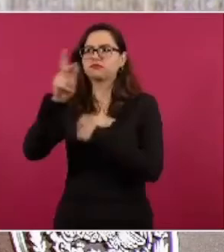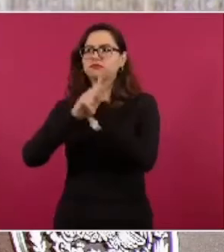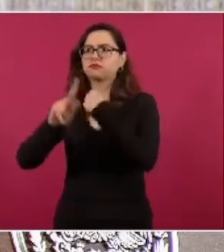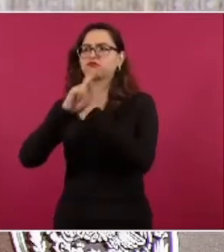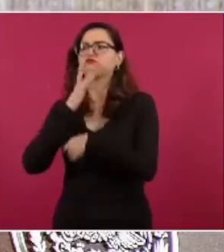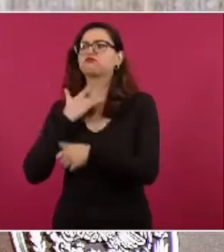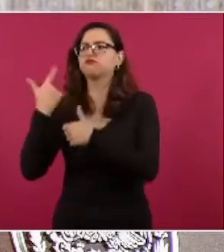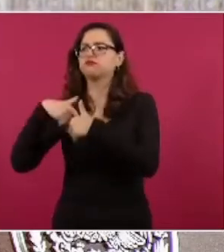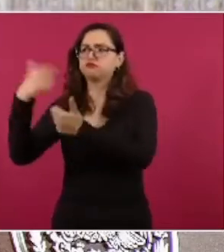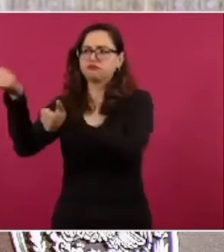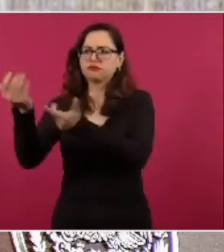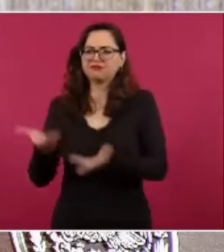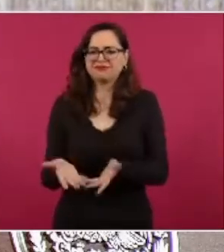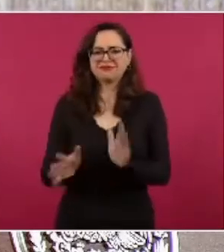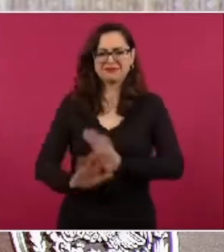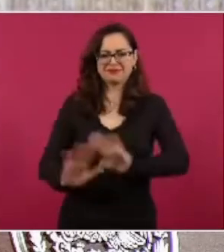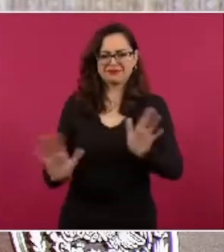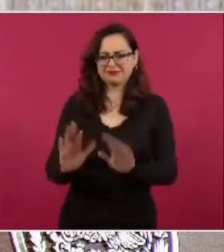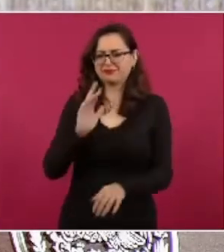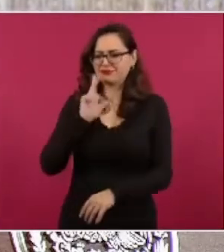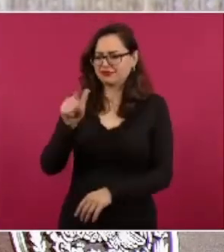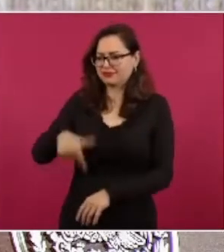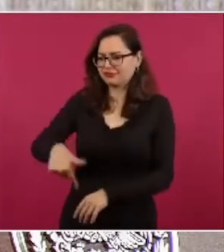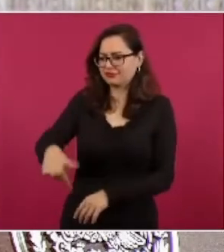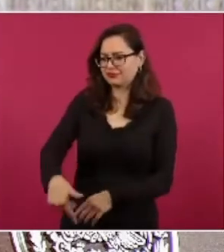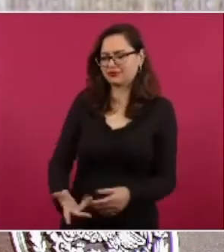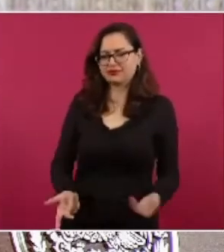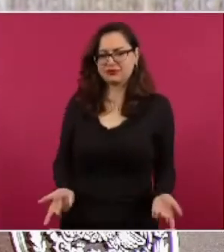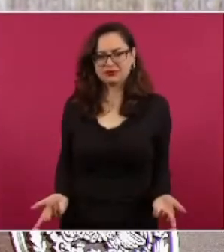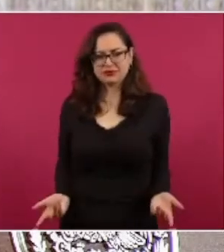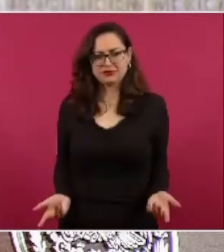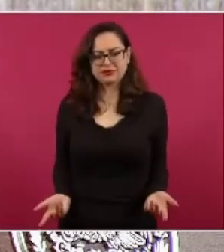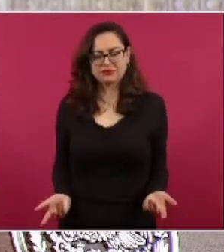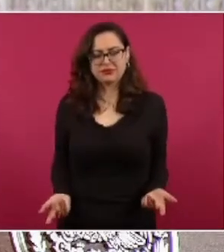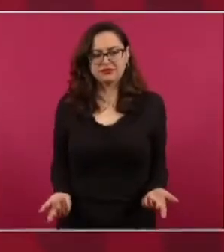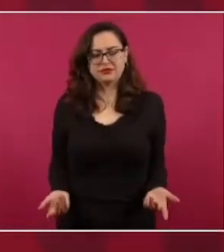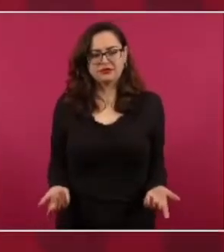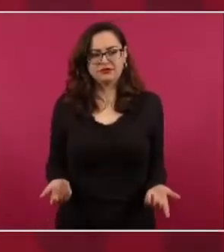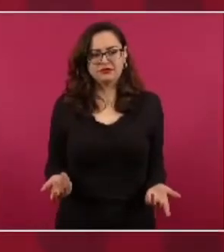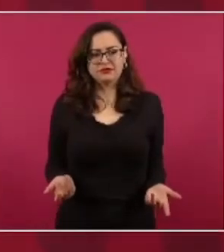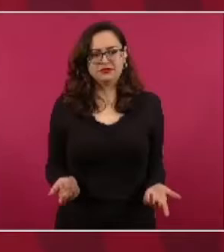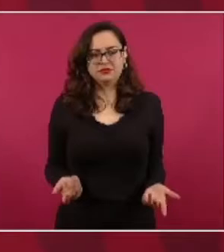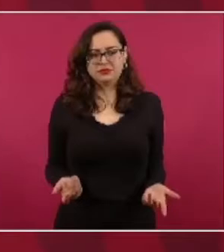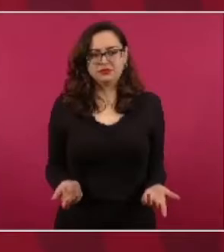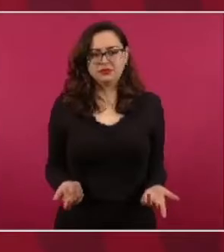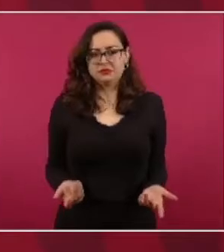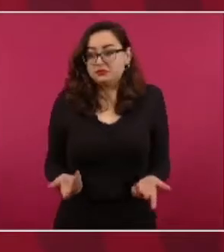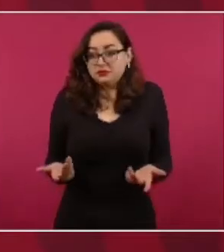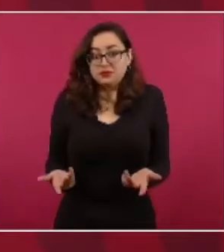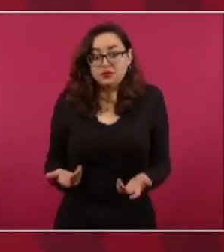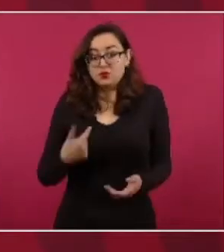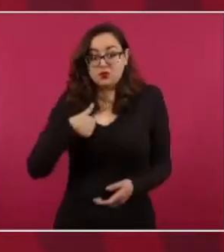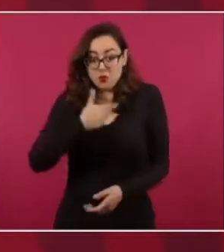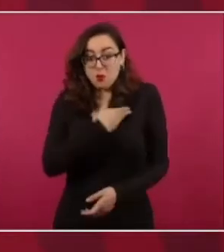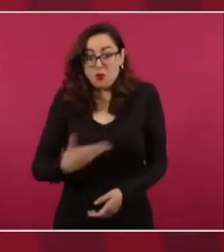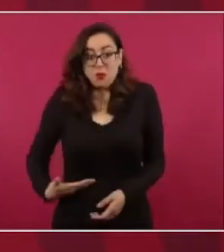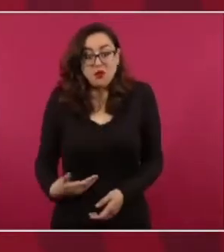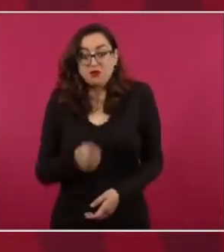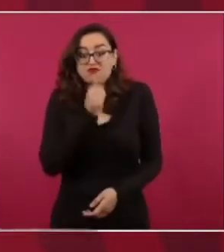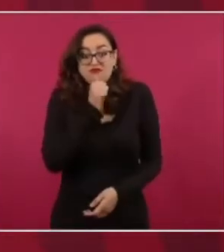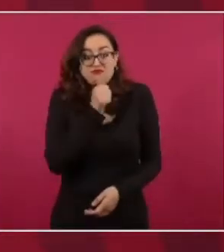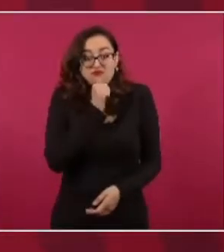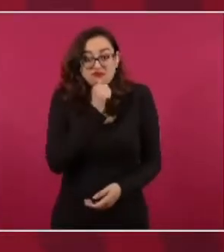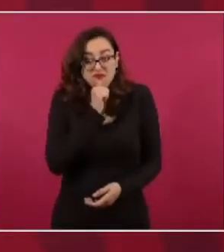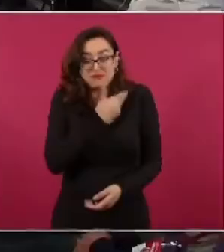sino producir aquí las gasolinas Ahí está el programa de